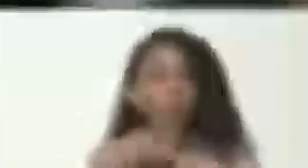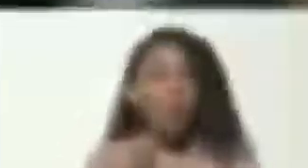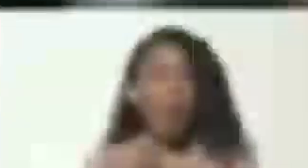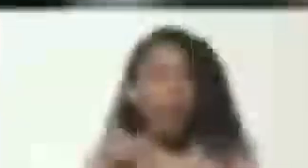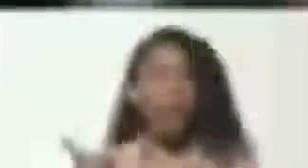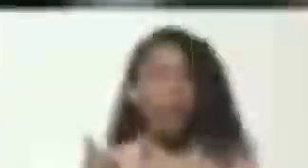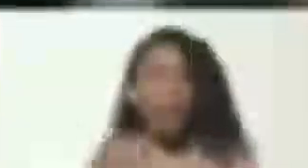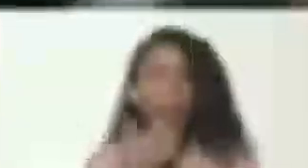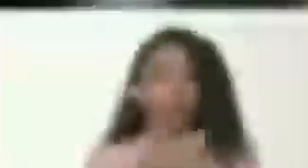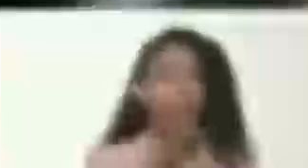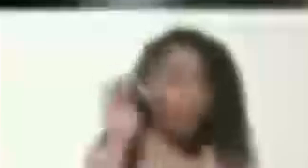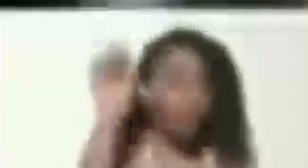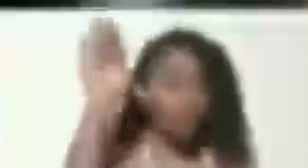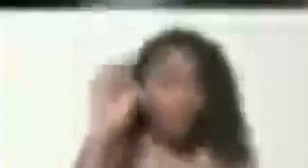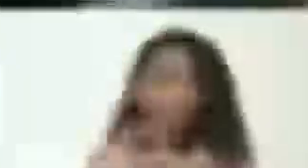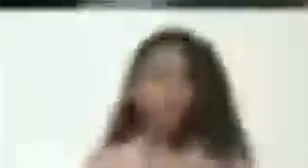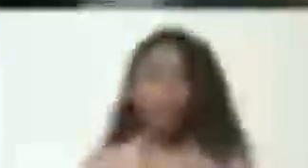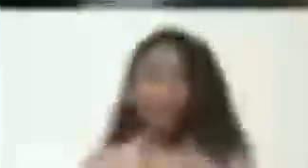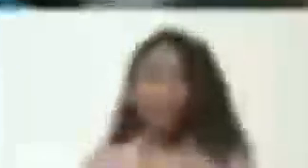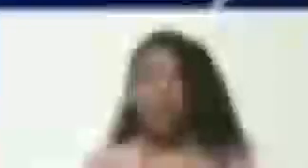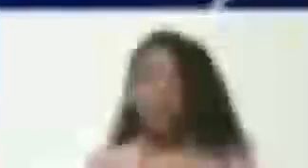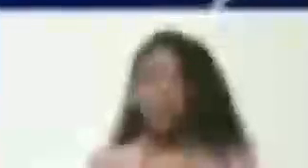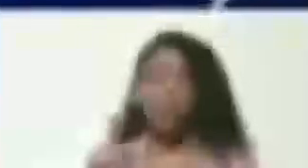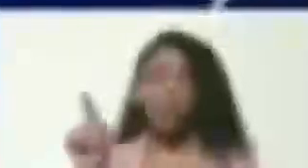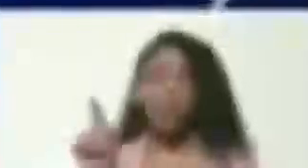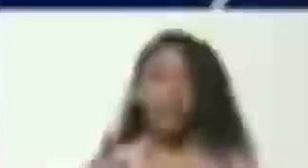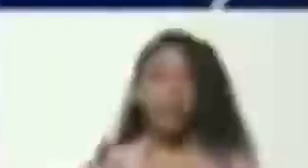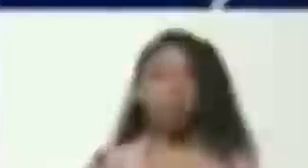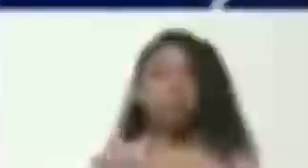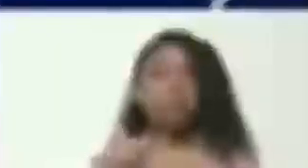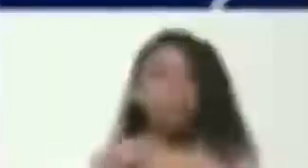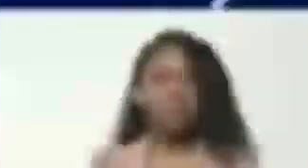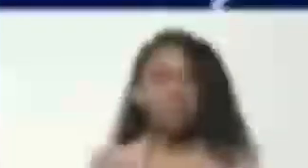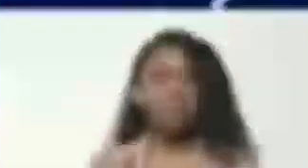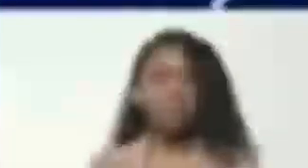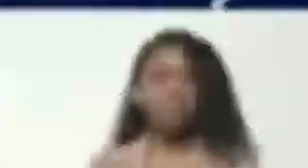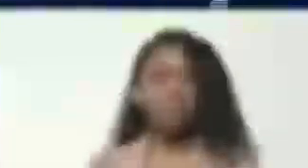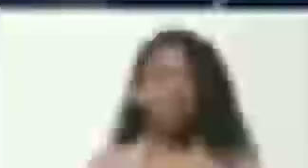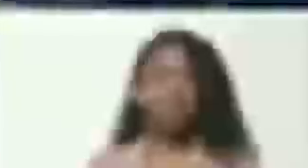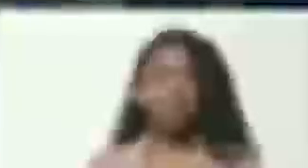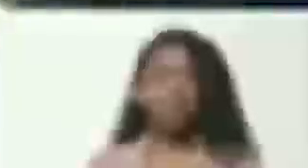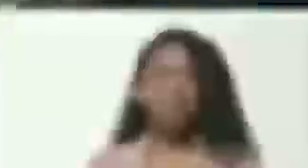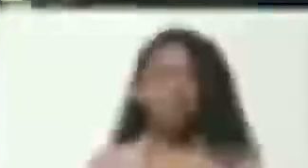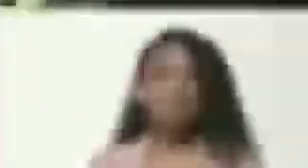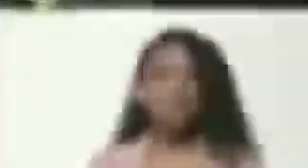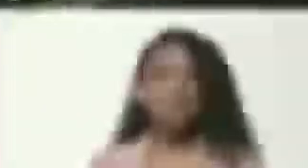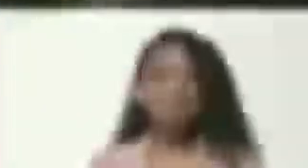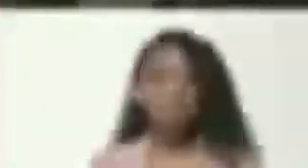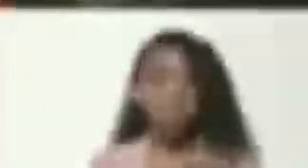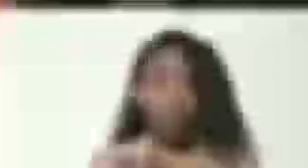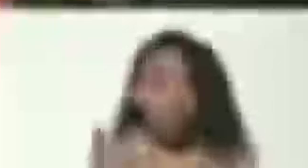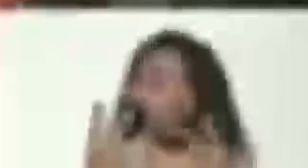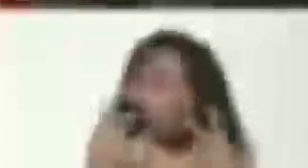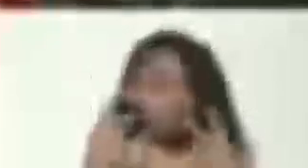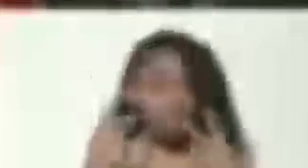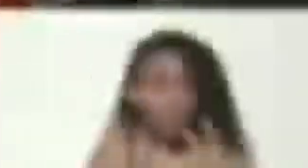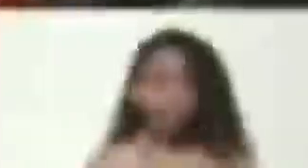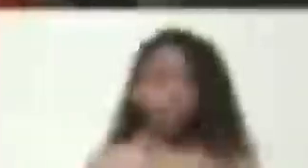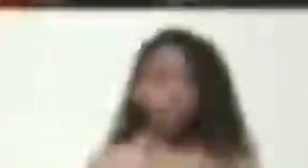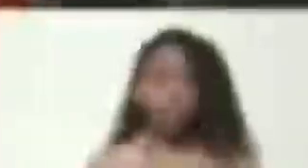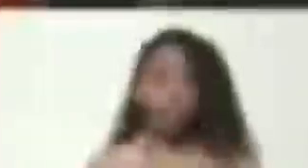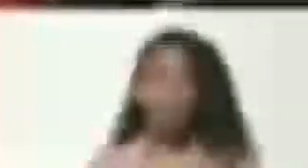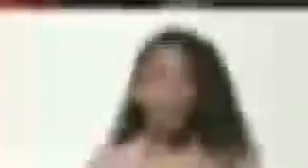los golpes, así como hace el gobierno todas sus cosas, a los golpes, sin planificación prácticamente y a lo malo. Como vaya